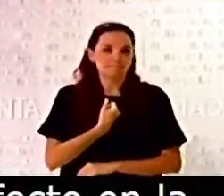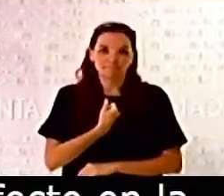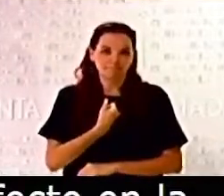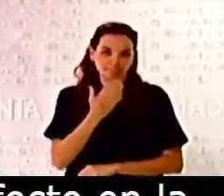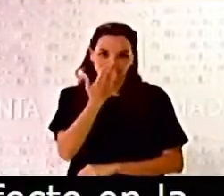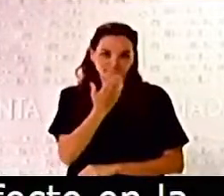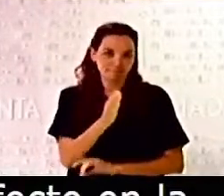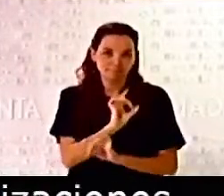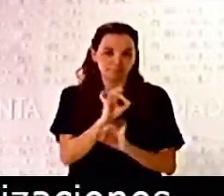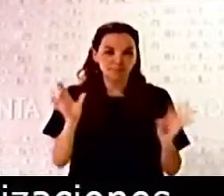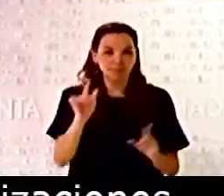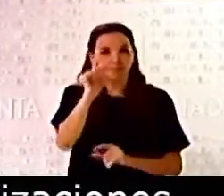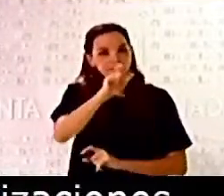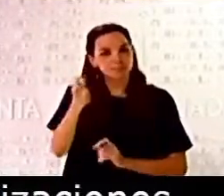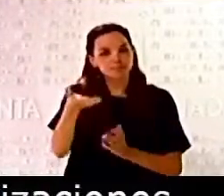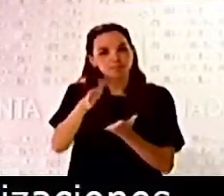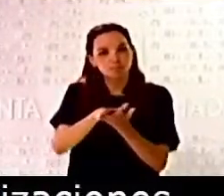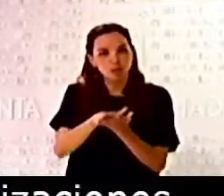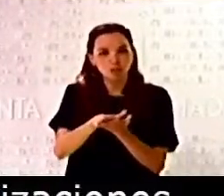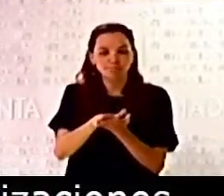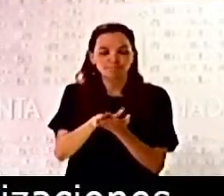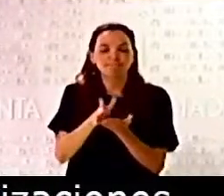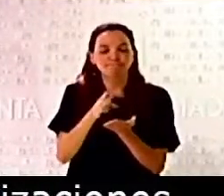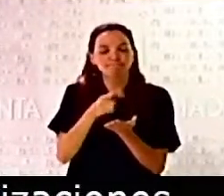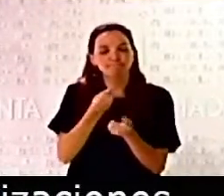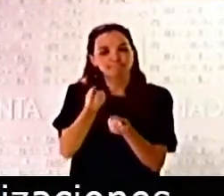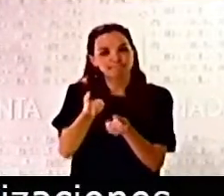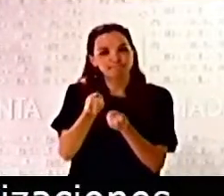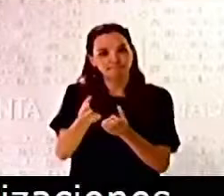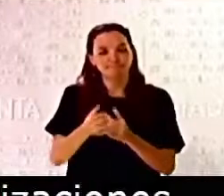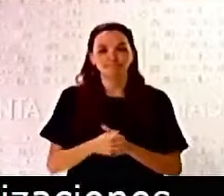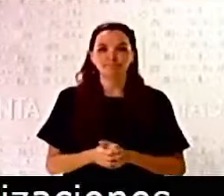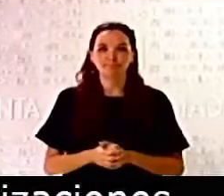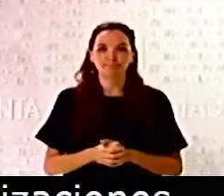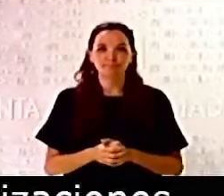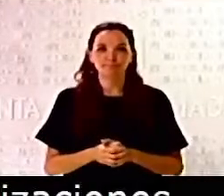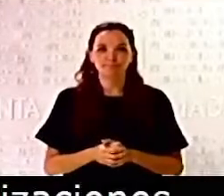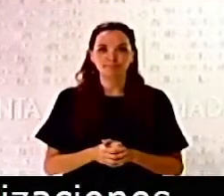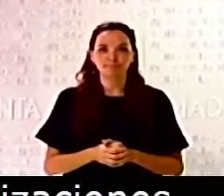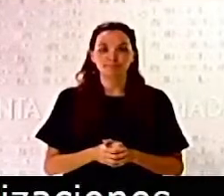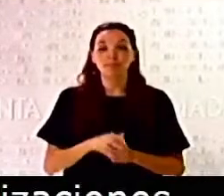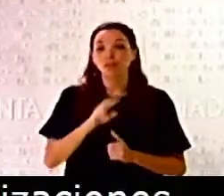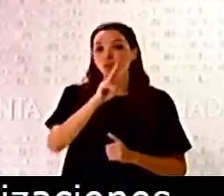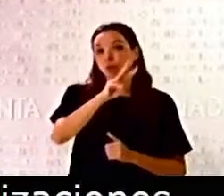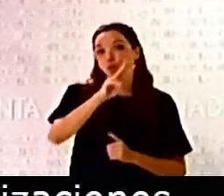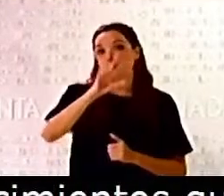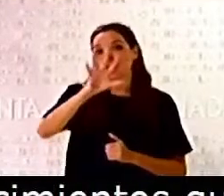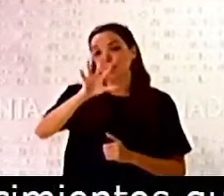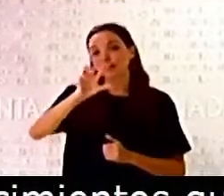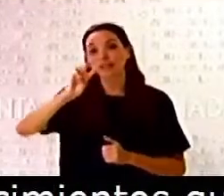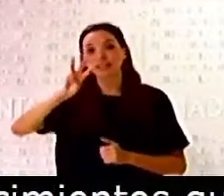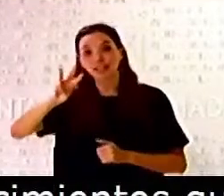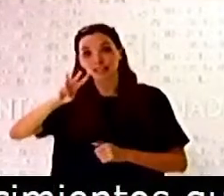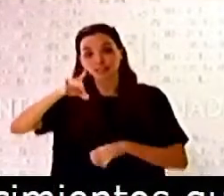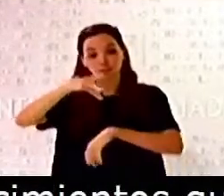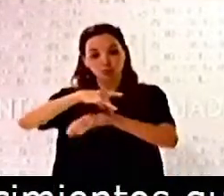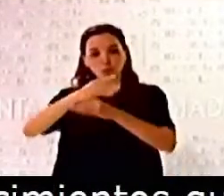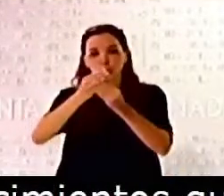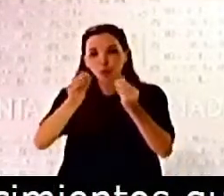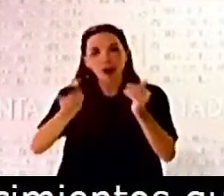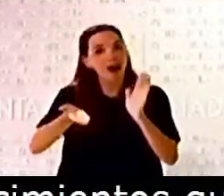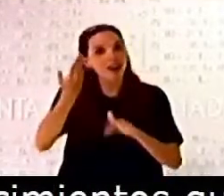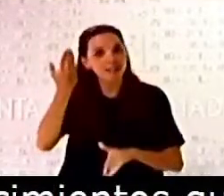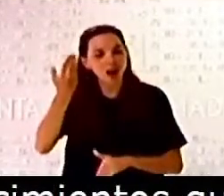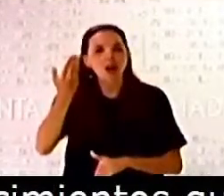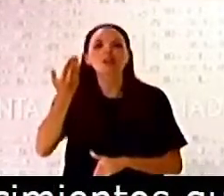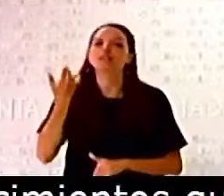los fallecimientos que tenemos que dar todos los días. Y hemos sido capaces de dar 253 altas epidemiológicas, que es una cifra